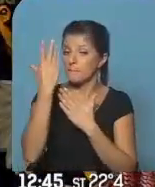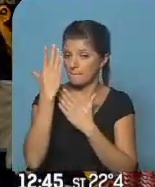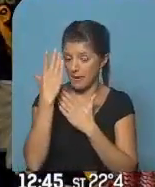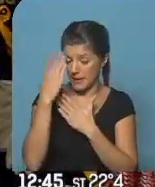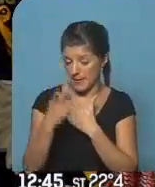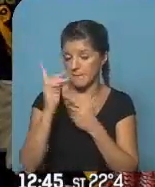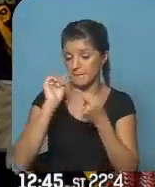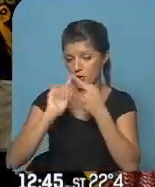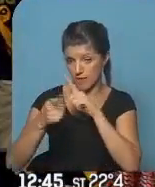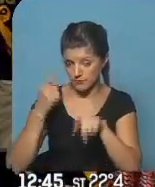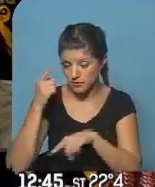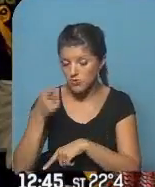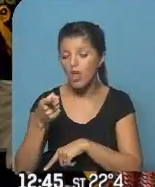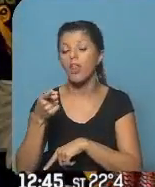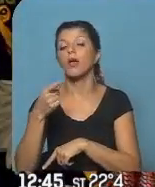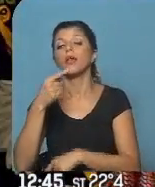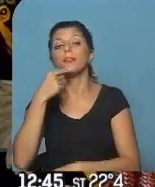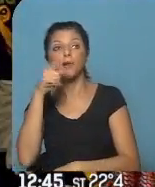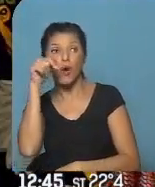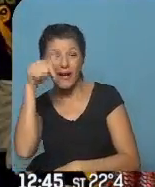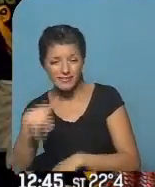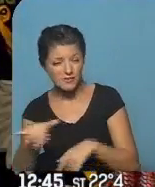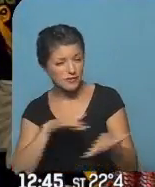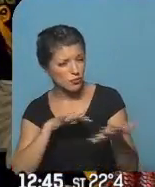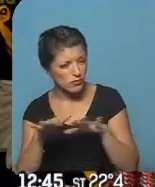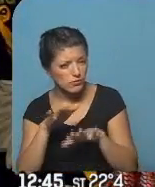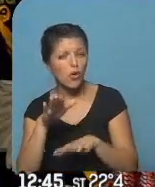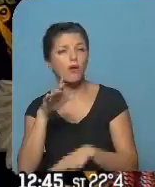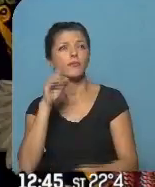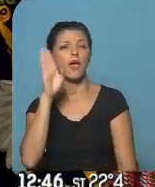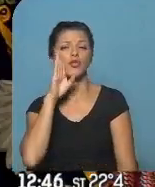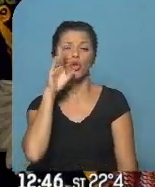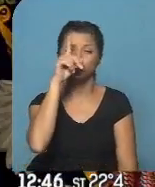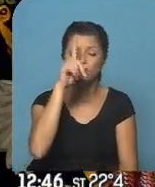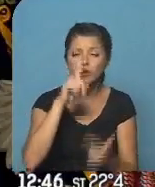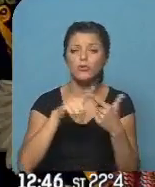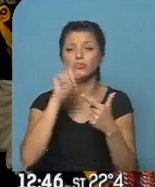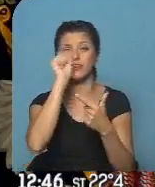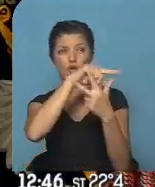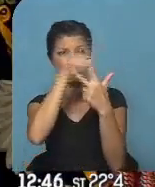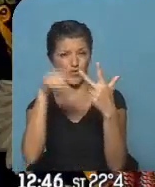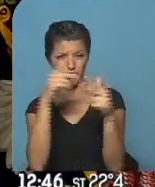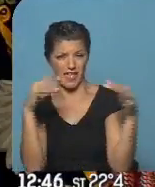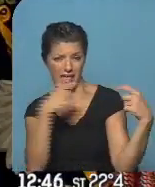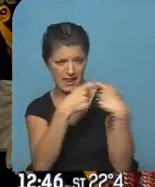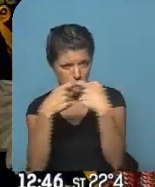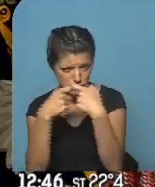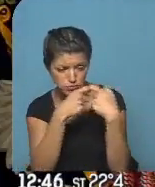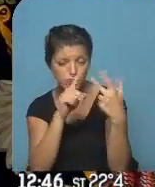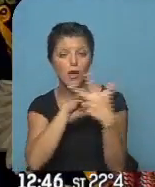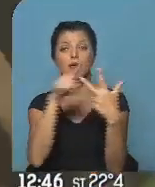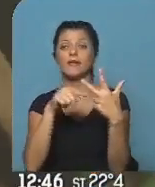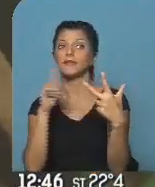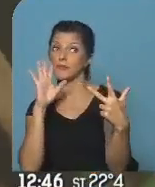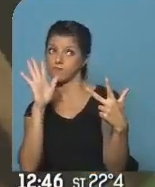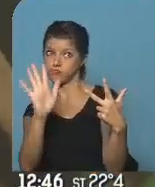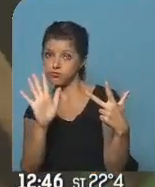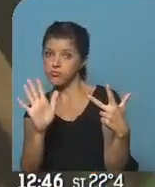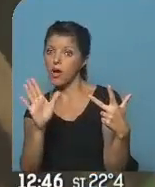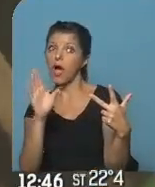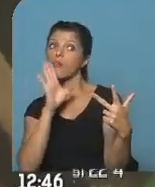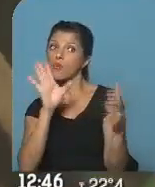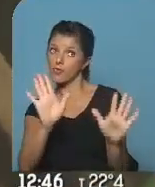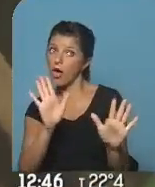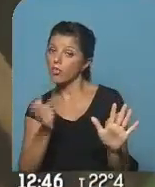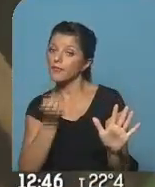que estas posturas de Estados Unidos y sus aliados se sustenten en los hechos. Señala que no